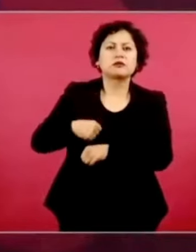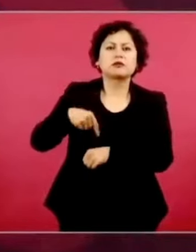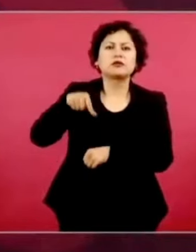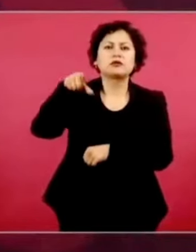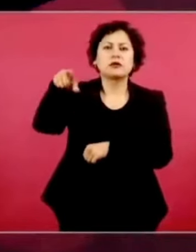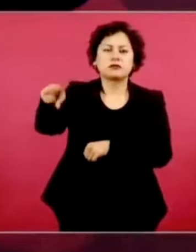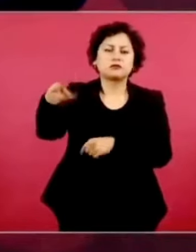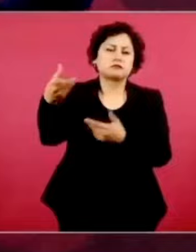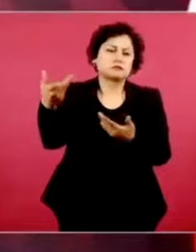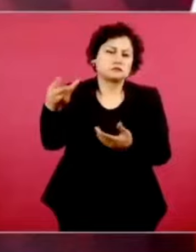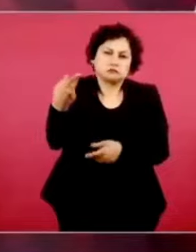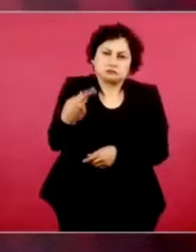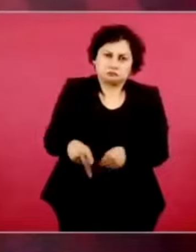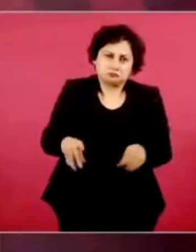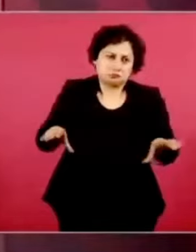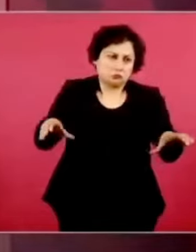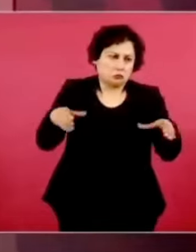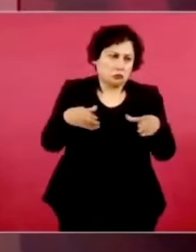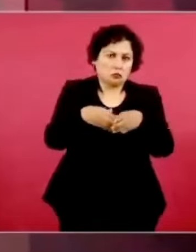al gobierno.